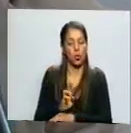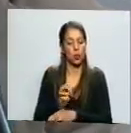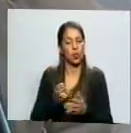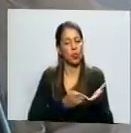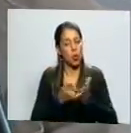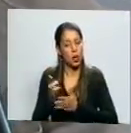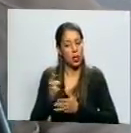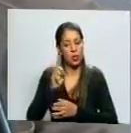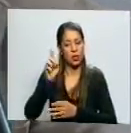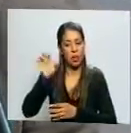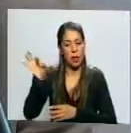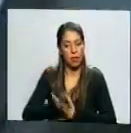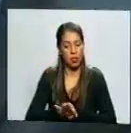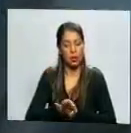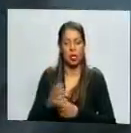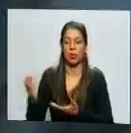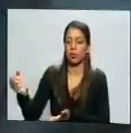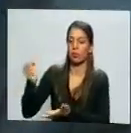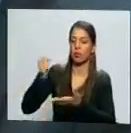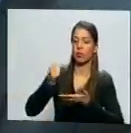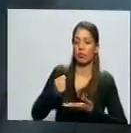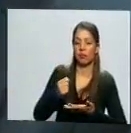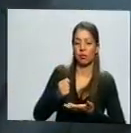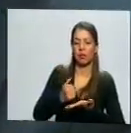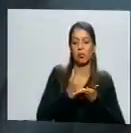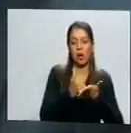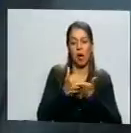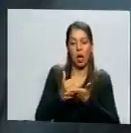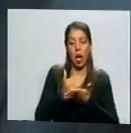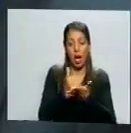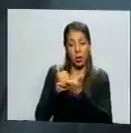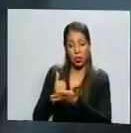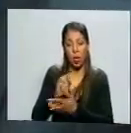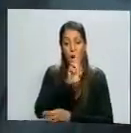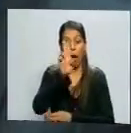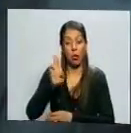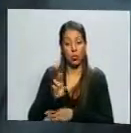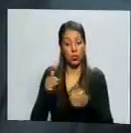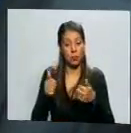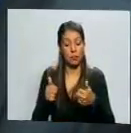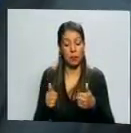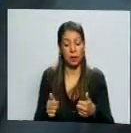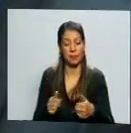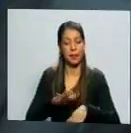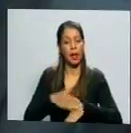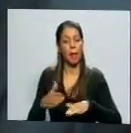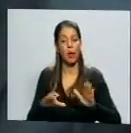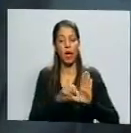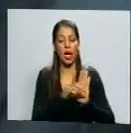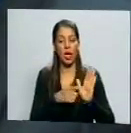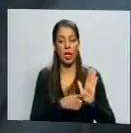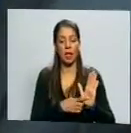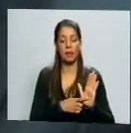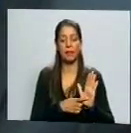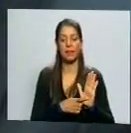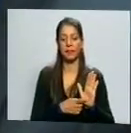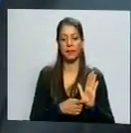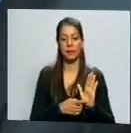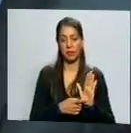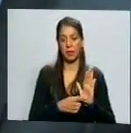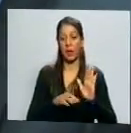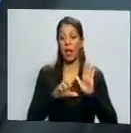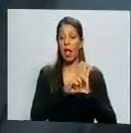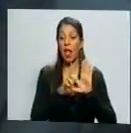en el Fondo de Compensación Territorial. Porque esta ley,